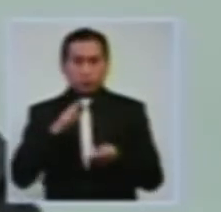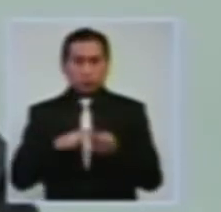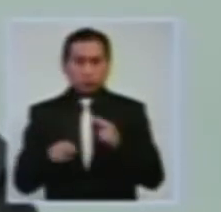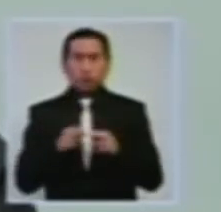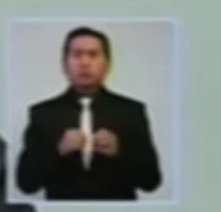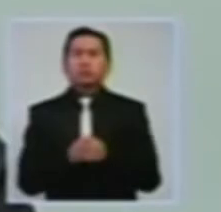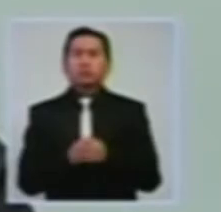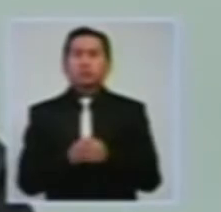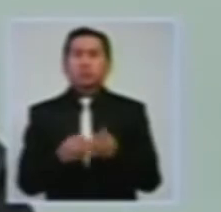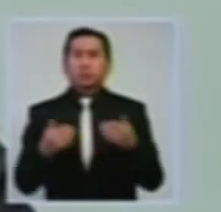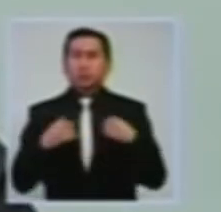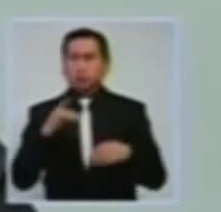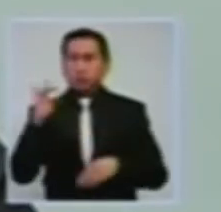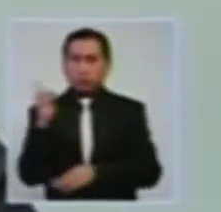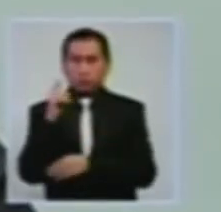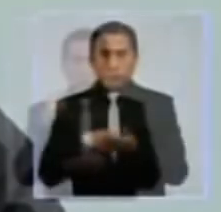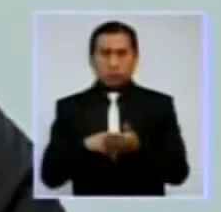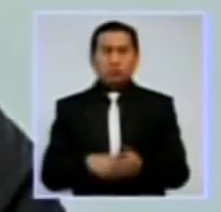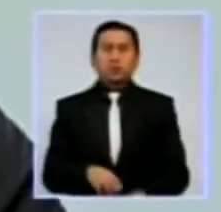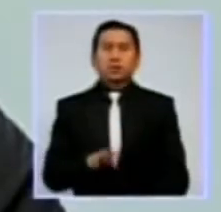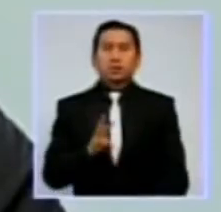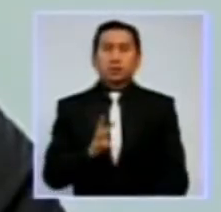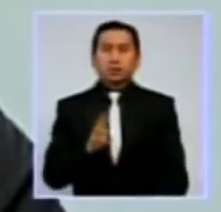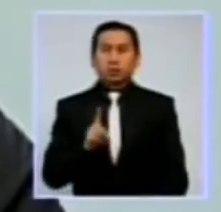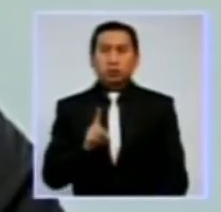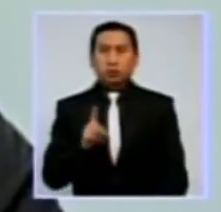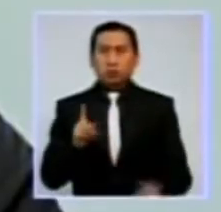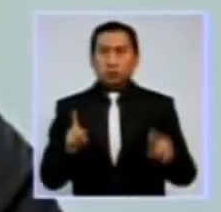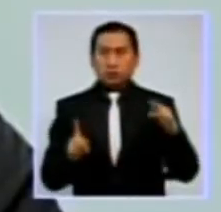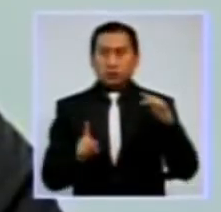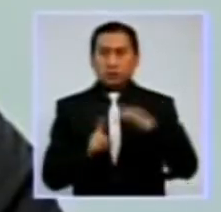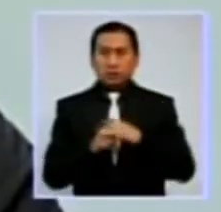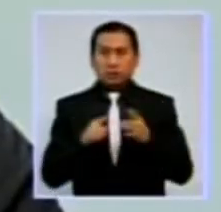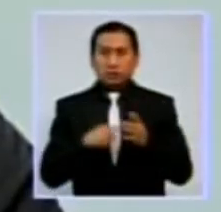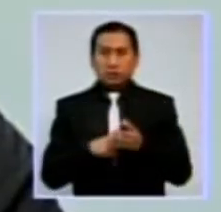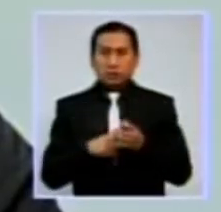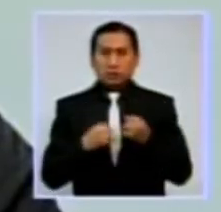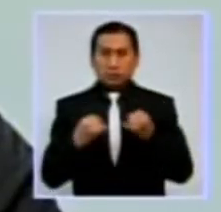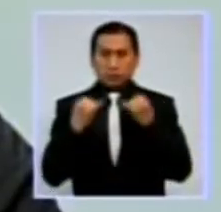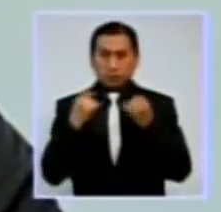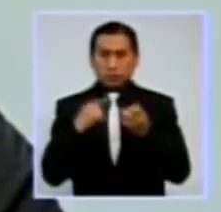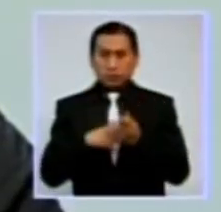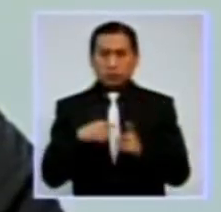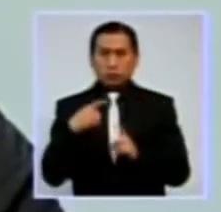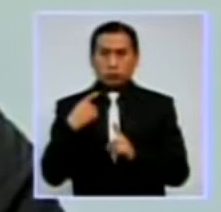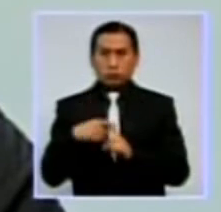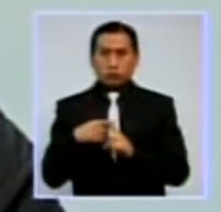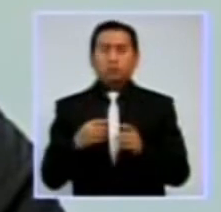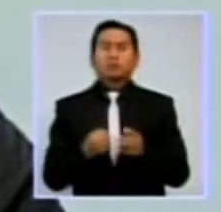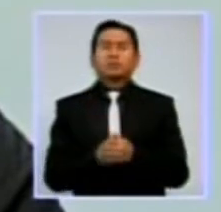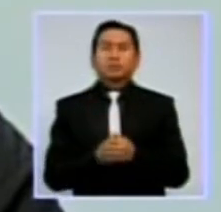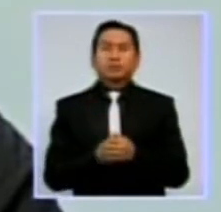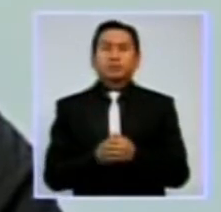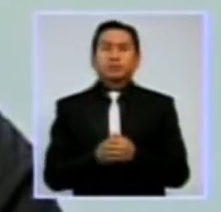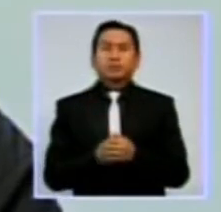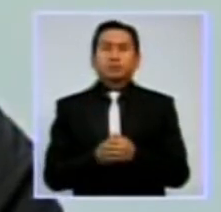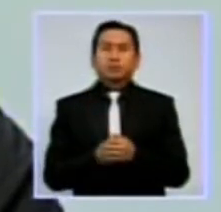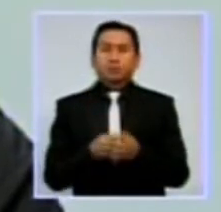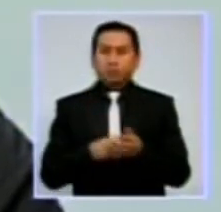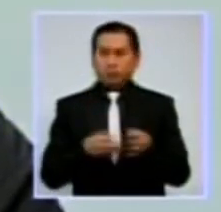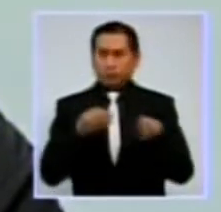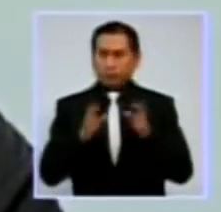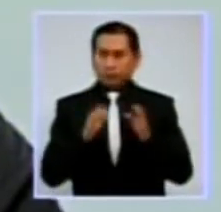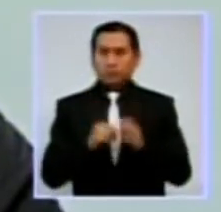tendríamos en el país 61 casos reportados positivos en el siguiente